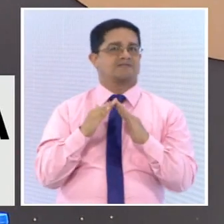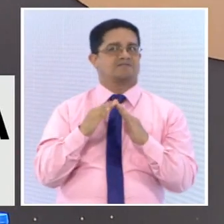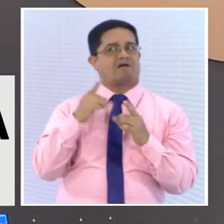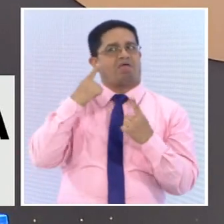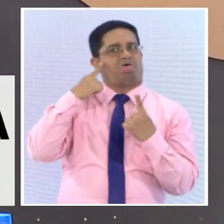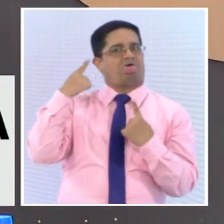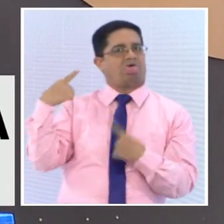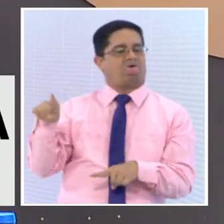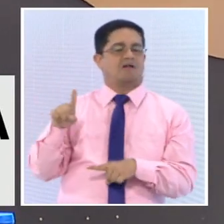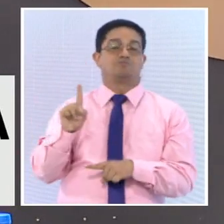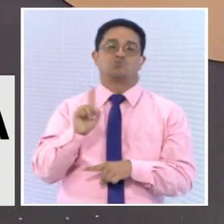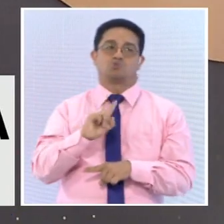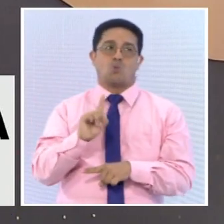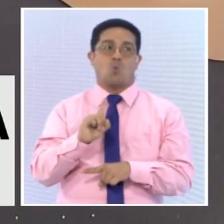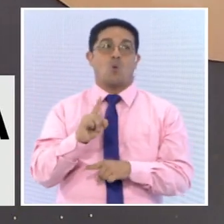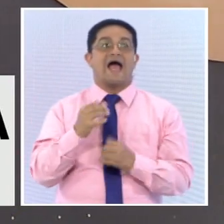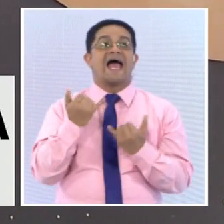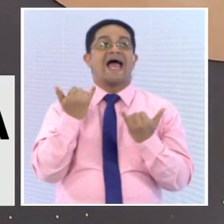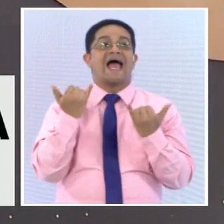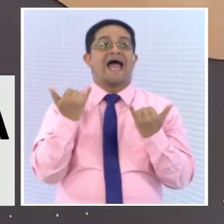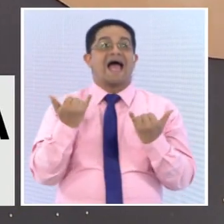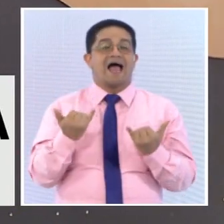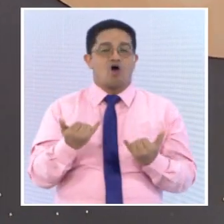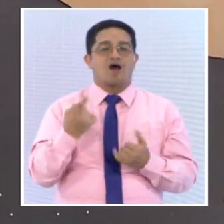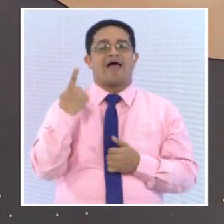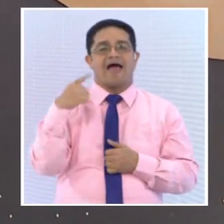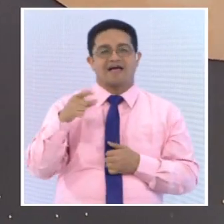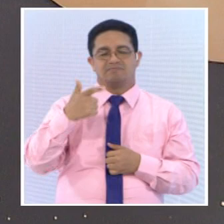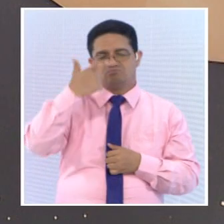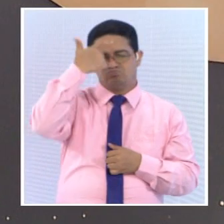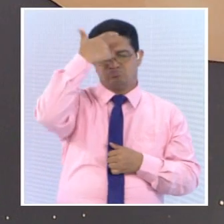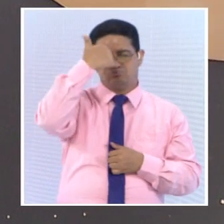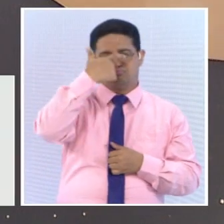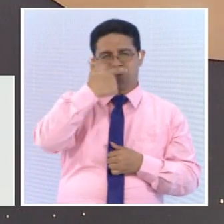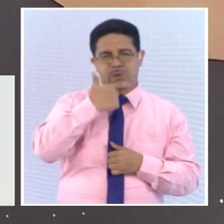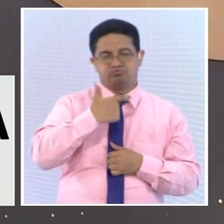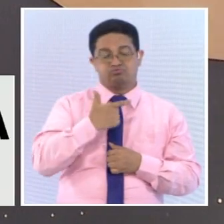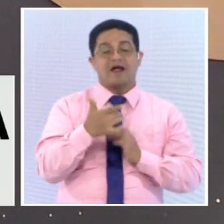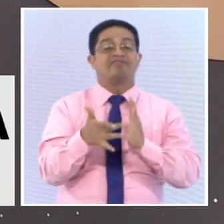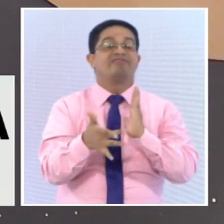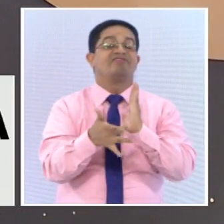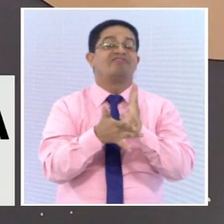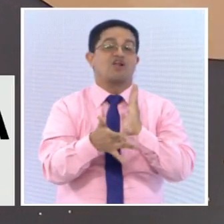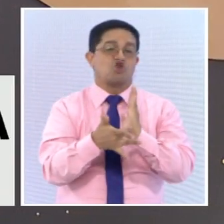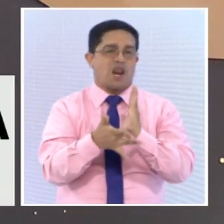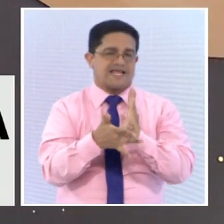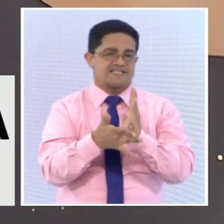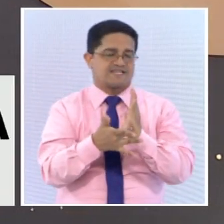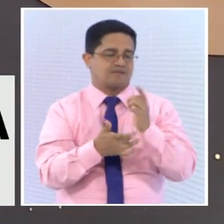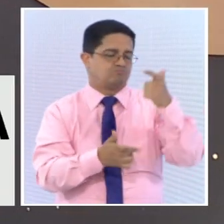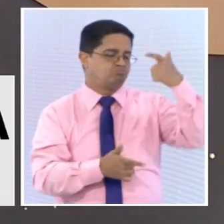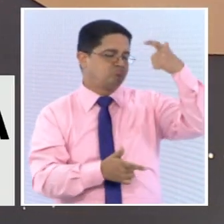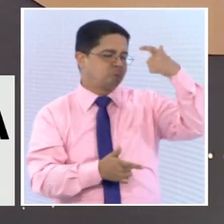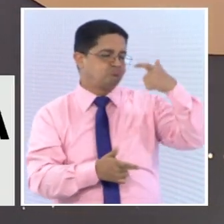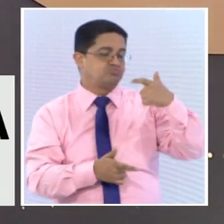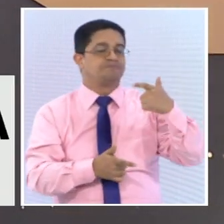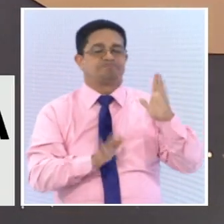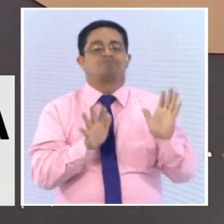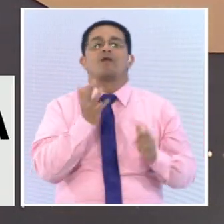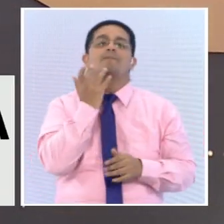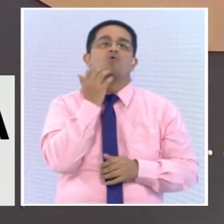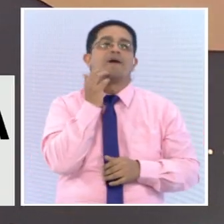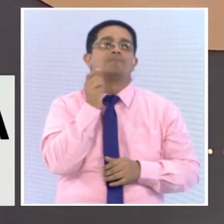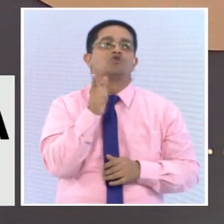interior? Bueno, ahora tenemos un escáner facial con tecnología israelí que nos permite que el paciente ve, por ejemplo, te voy a dar